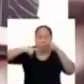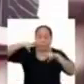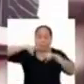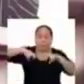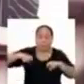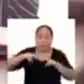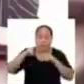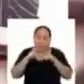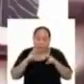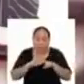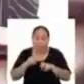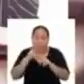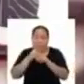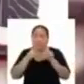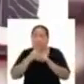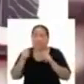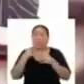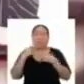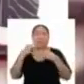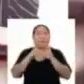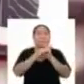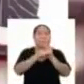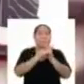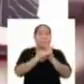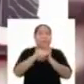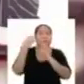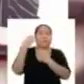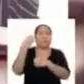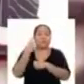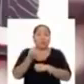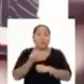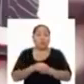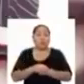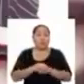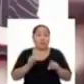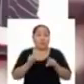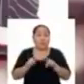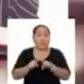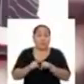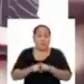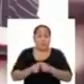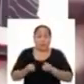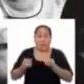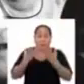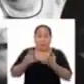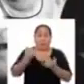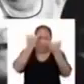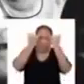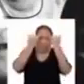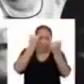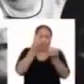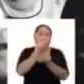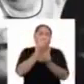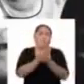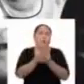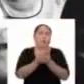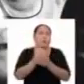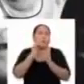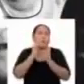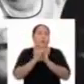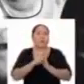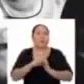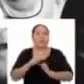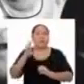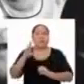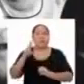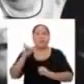han analizado los distintos modelos económicos e incluso han dado grandes aportes. Tenemos a